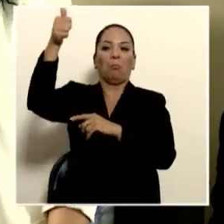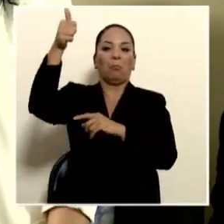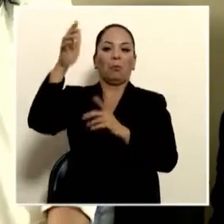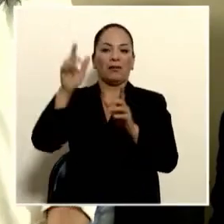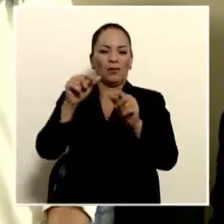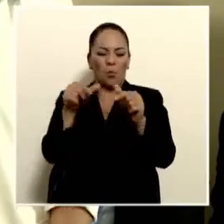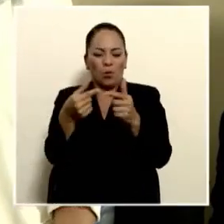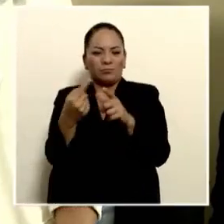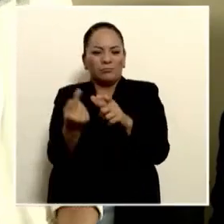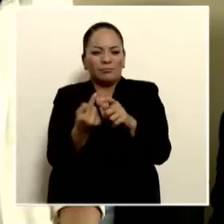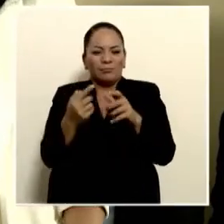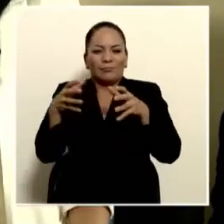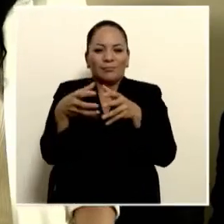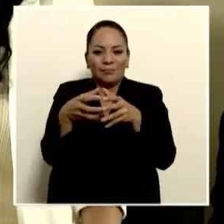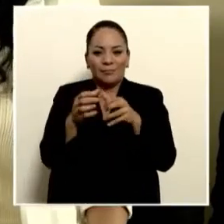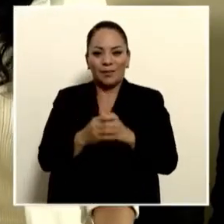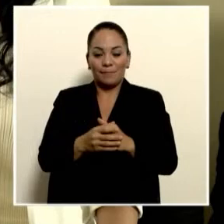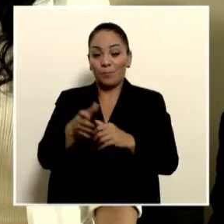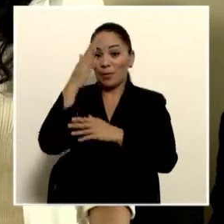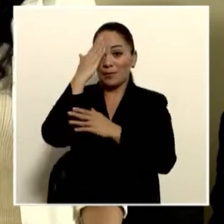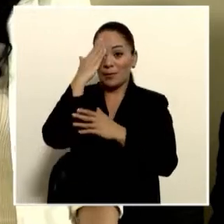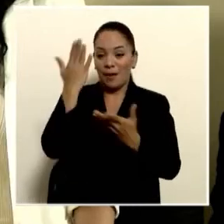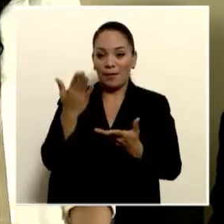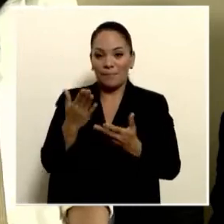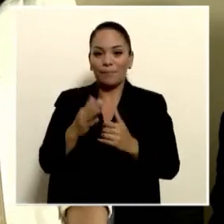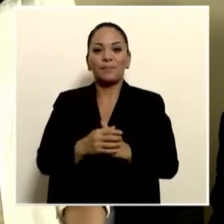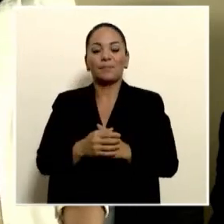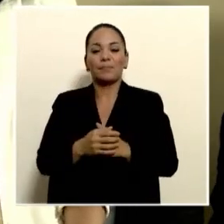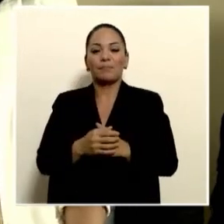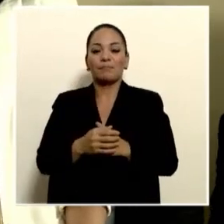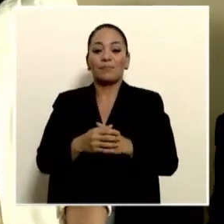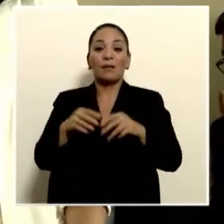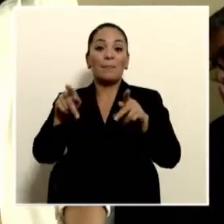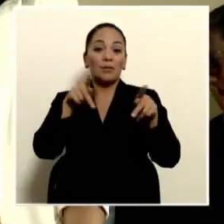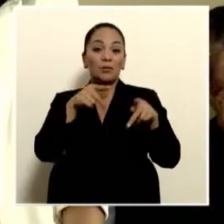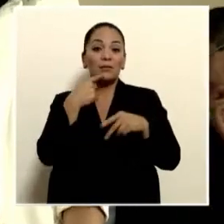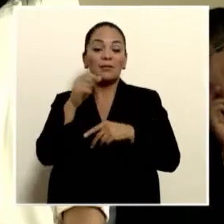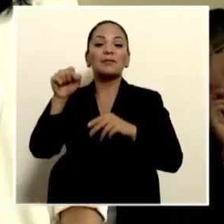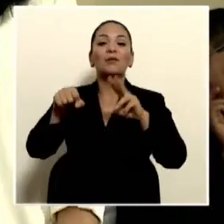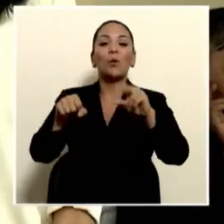hay discreción de decir sí o no.